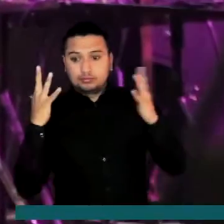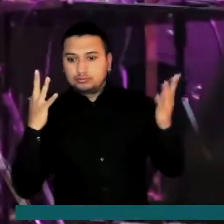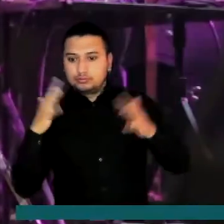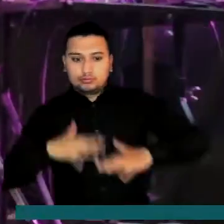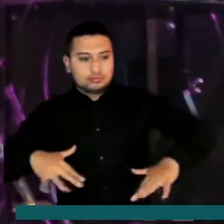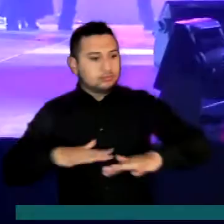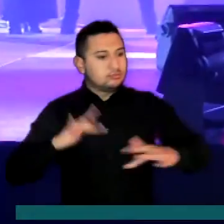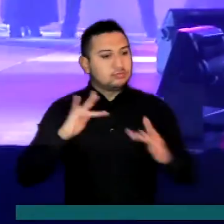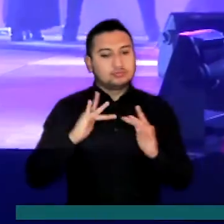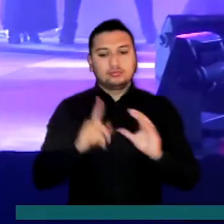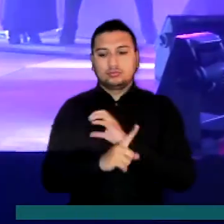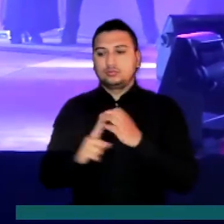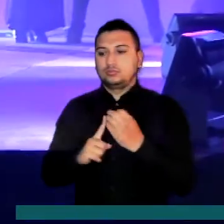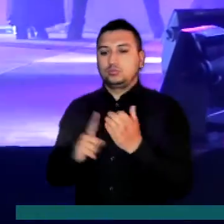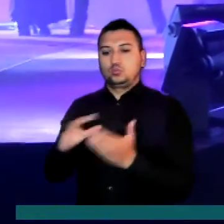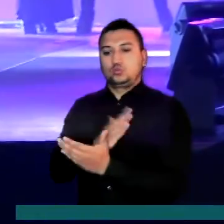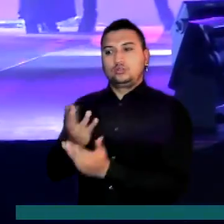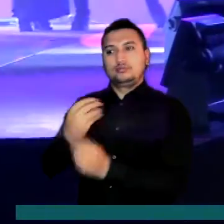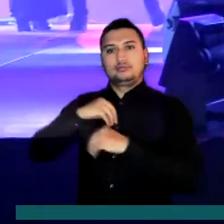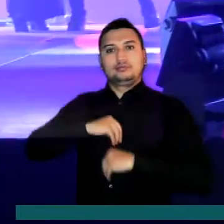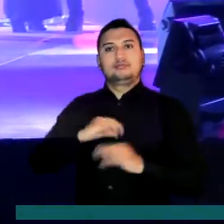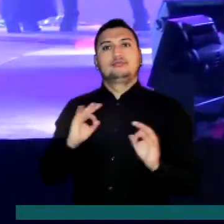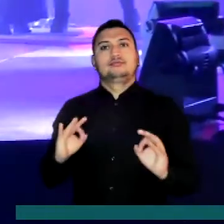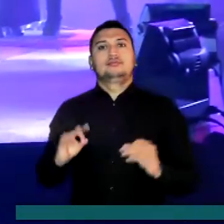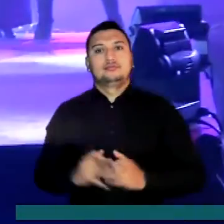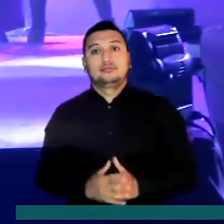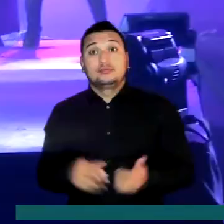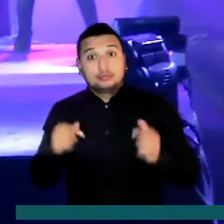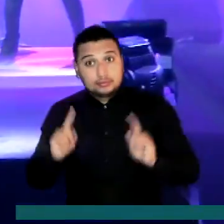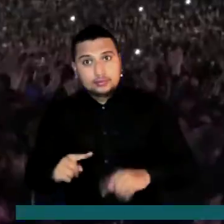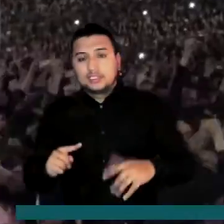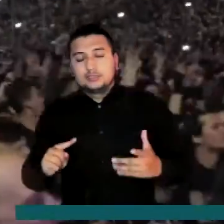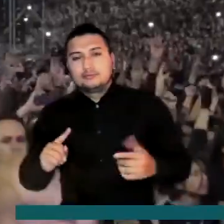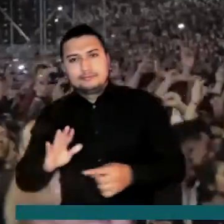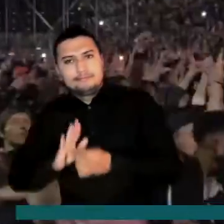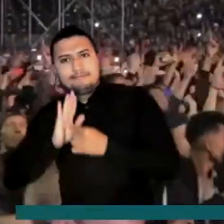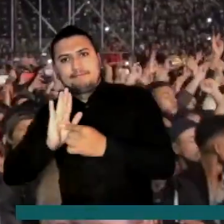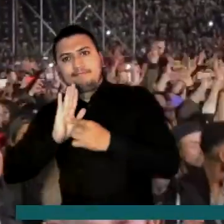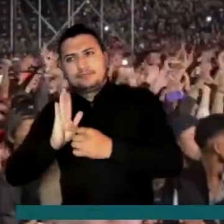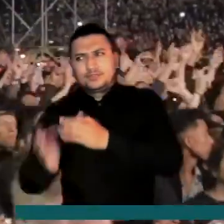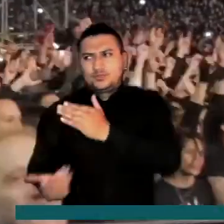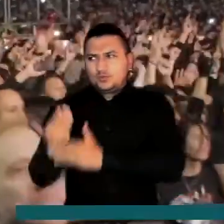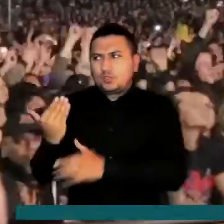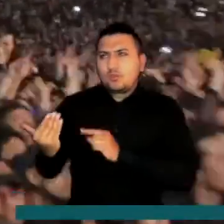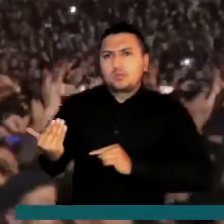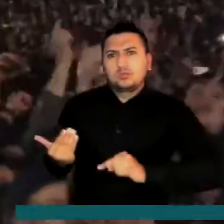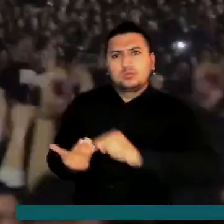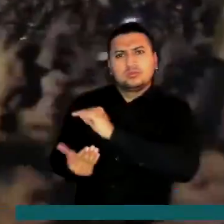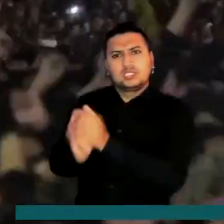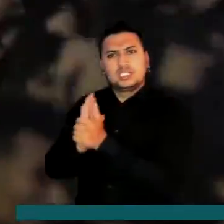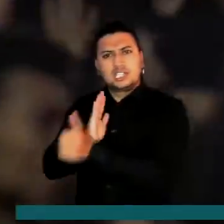musical, además una ventana para visibilizar nuevos talentos nacionales e internacionales.